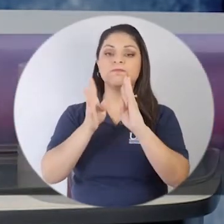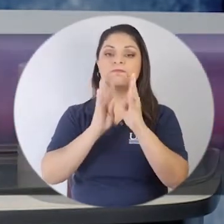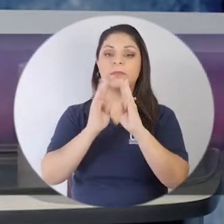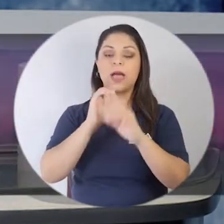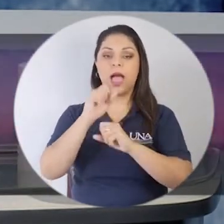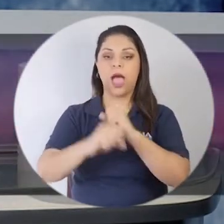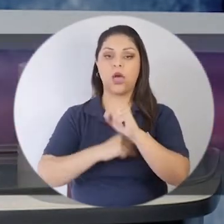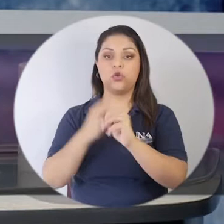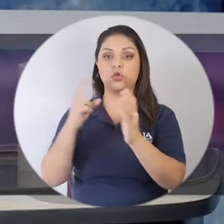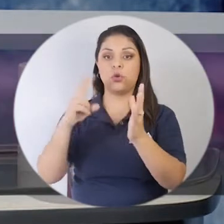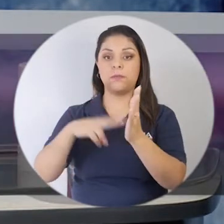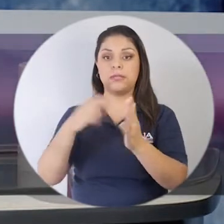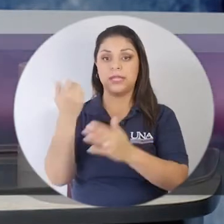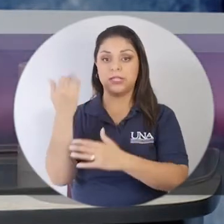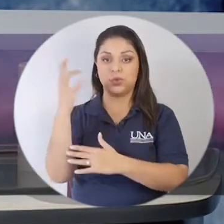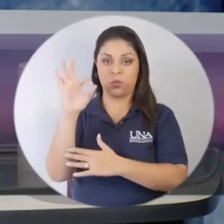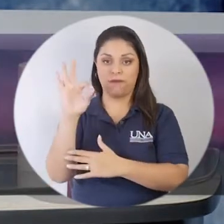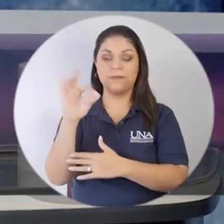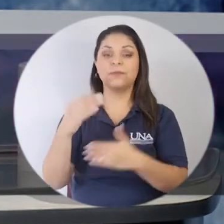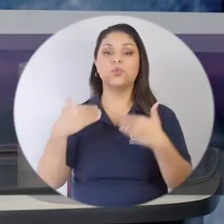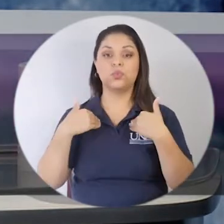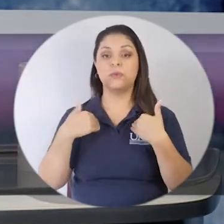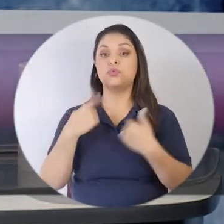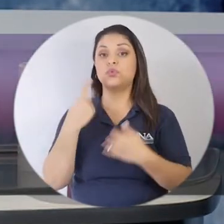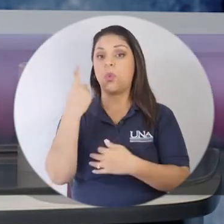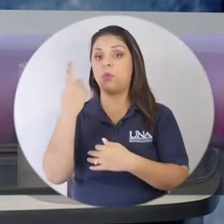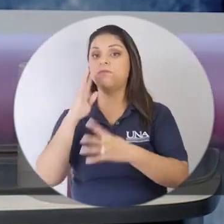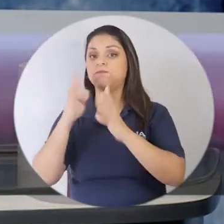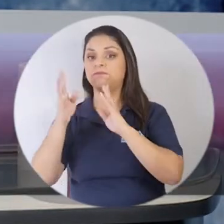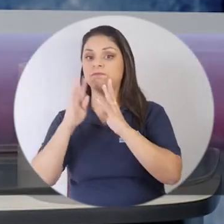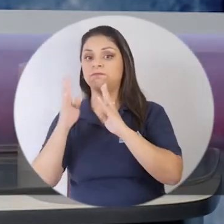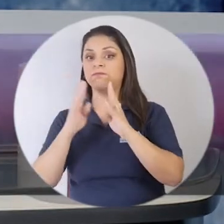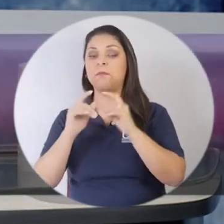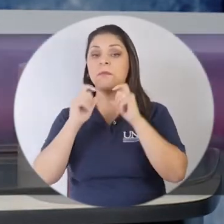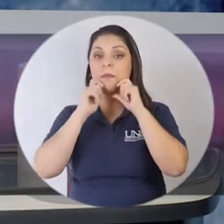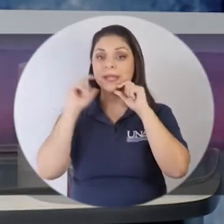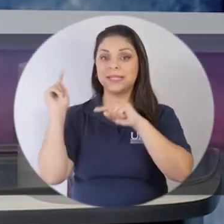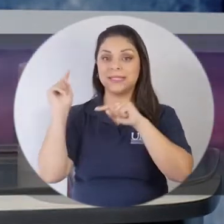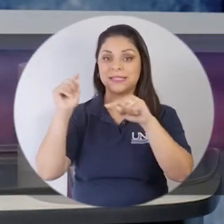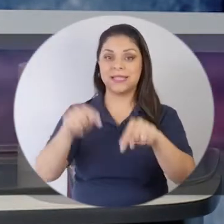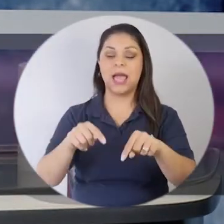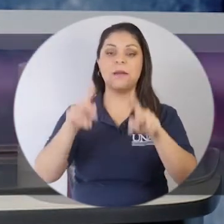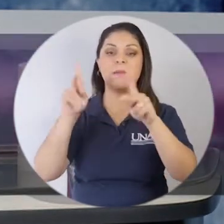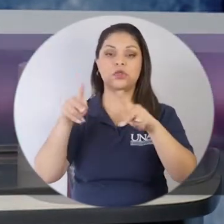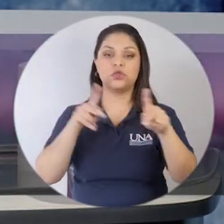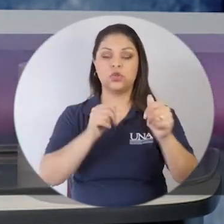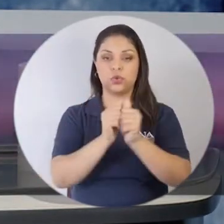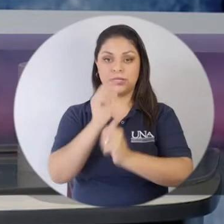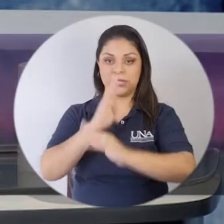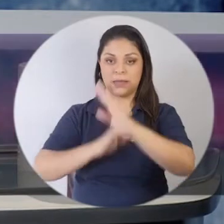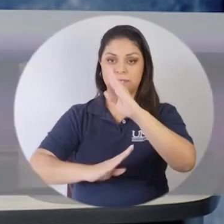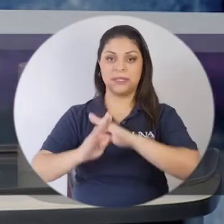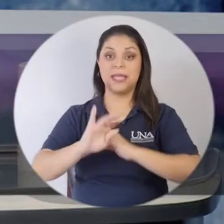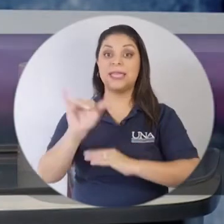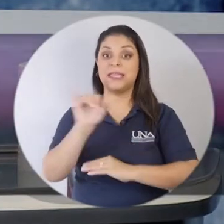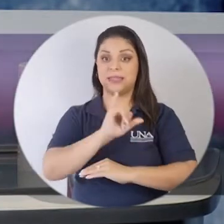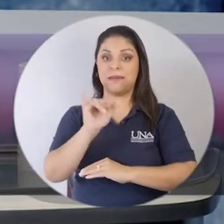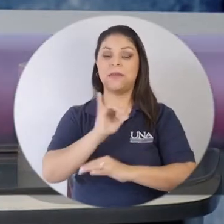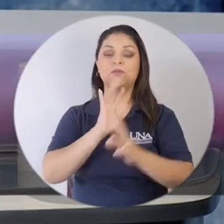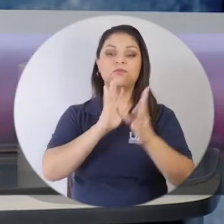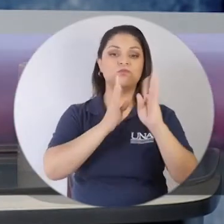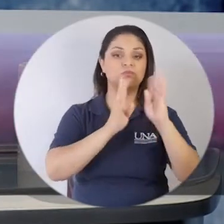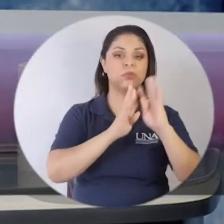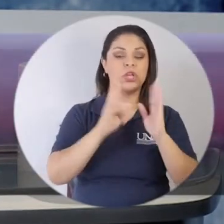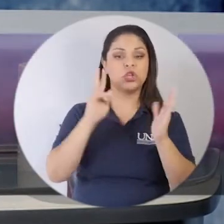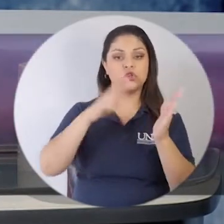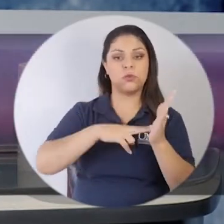En el año 2019 tuvimos un conversatorio presencial con la población con discapacidad y también tuvimos un